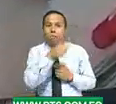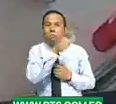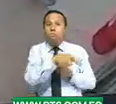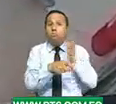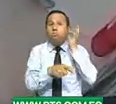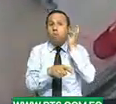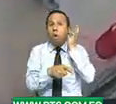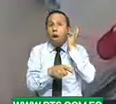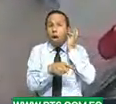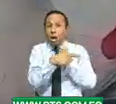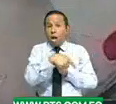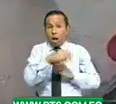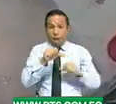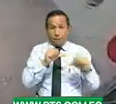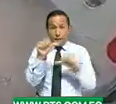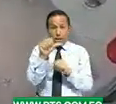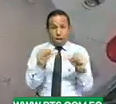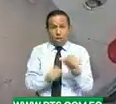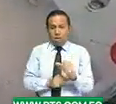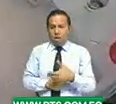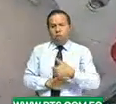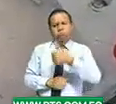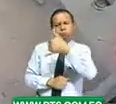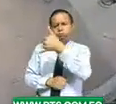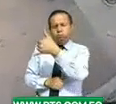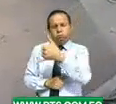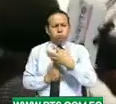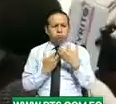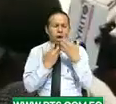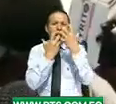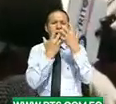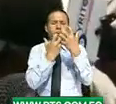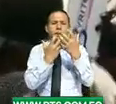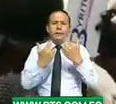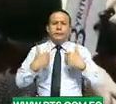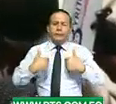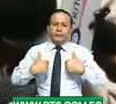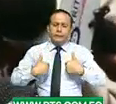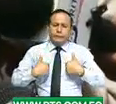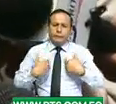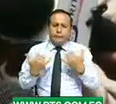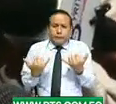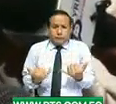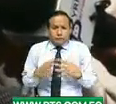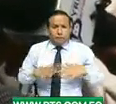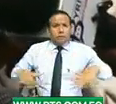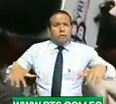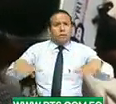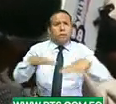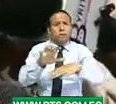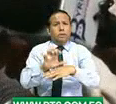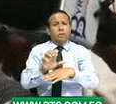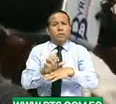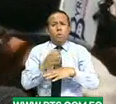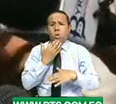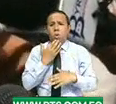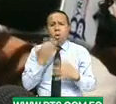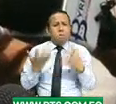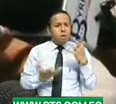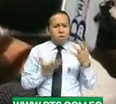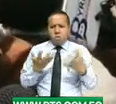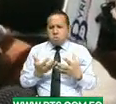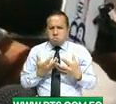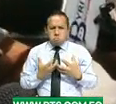estaba grabando. Se disculpó y añadió que está arrepentido. Ante la inseguridad que se vive el país, pensé en combatir violencia con